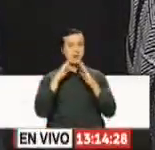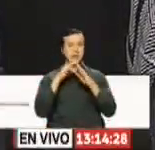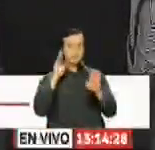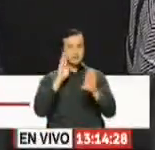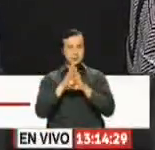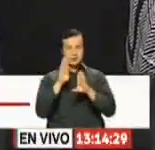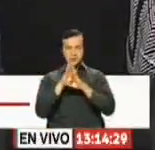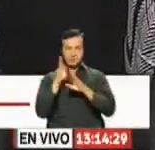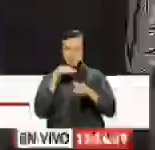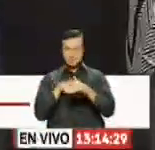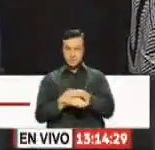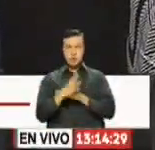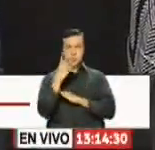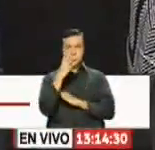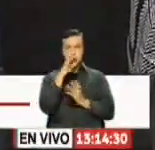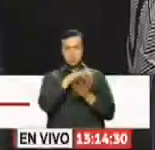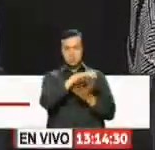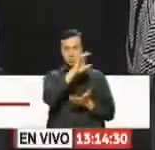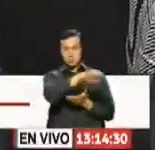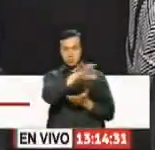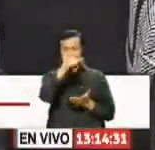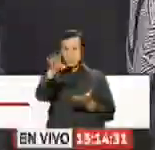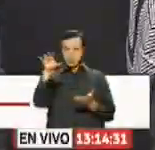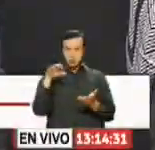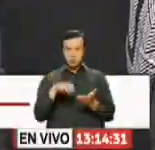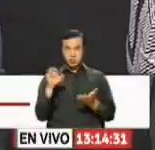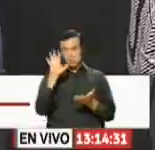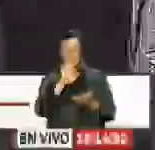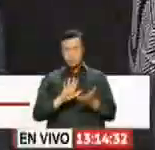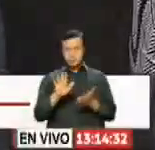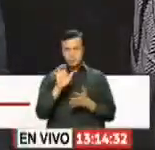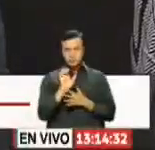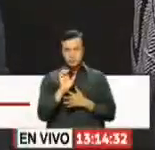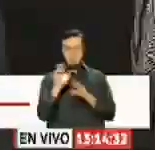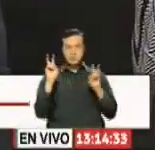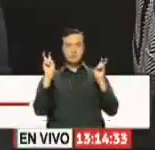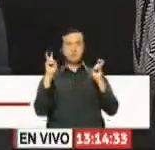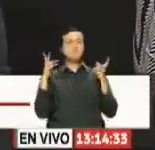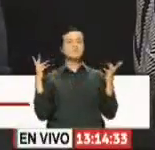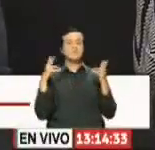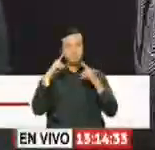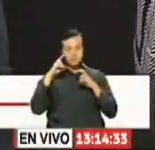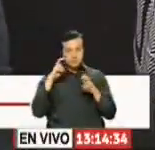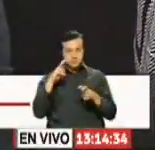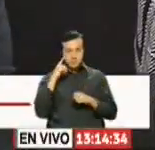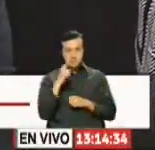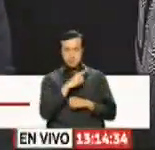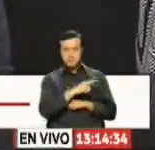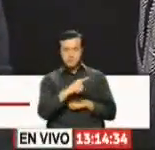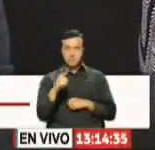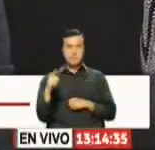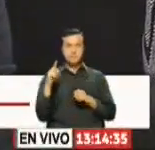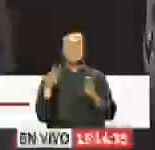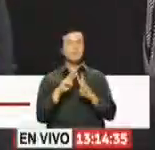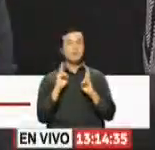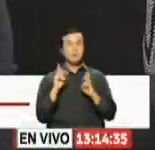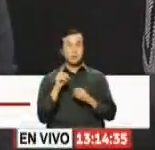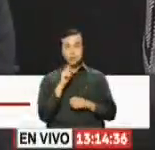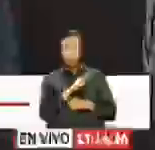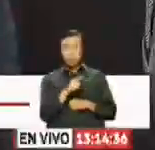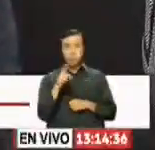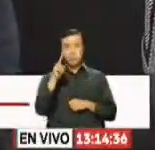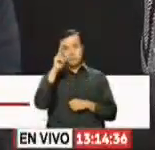allanamientos en 4 provincias distintas en el país en el marco de una investigación sobre